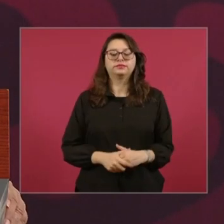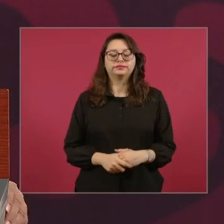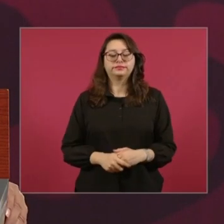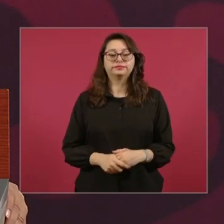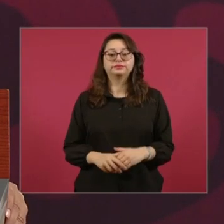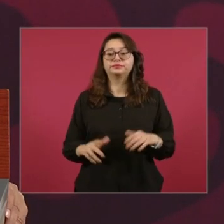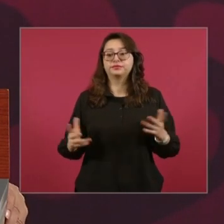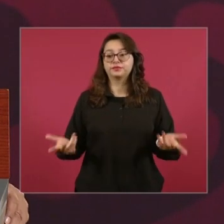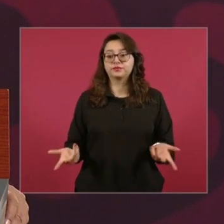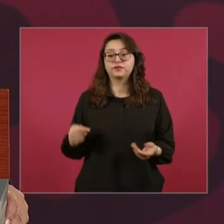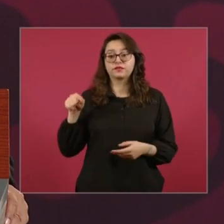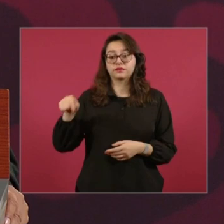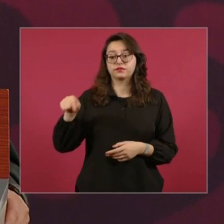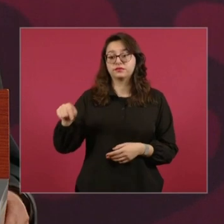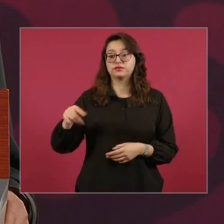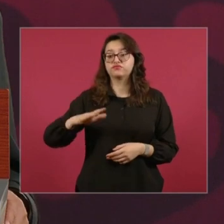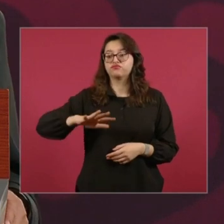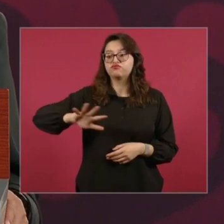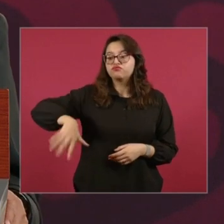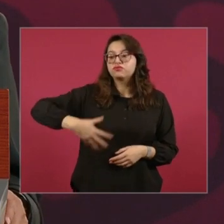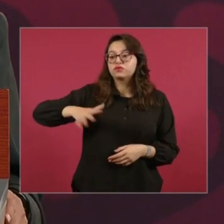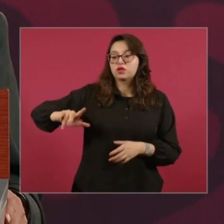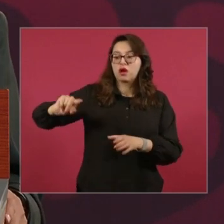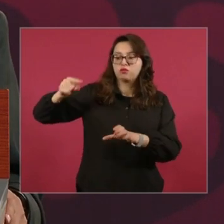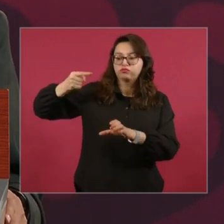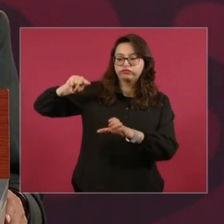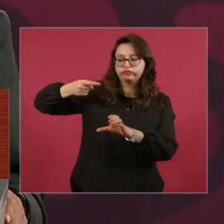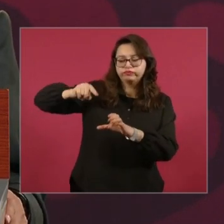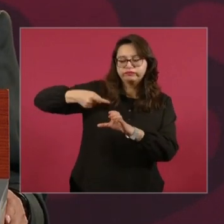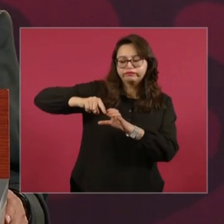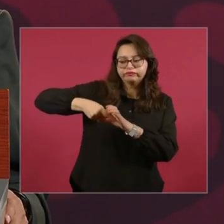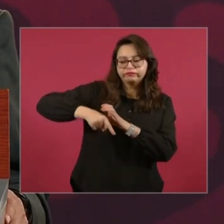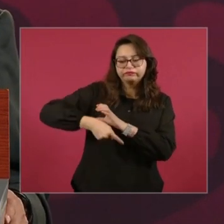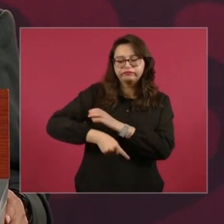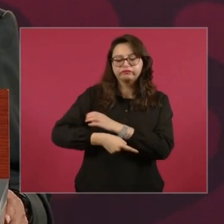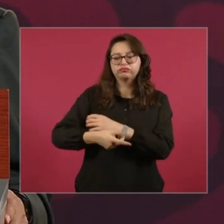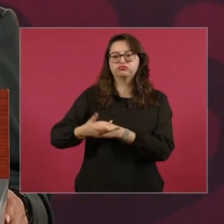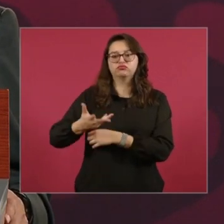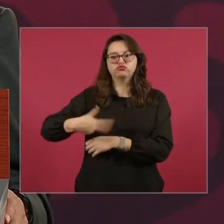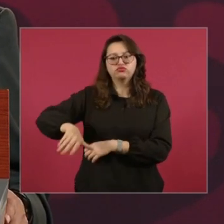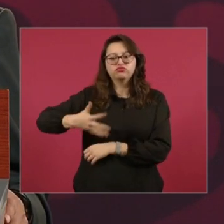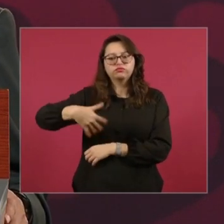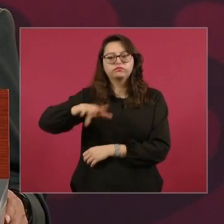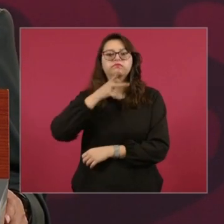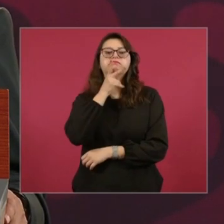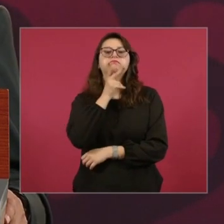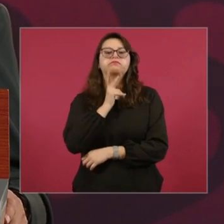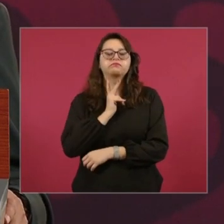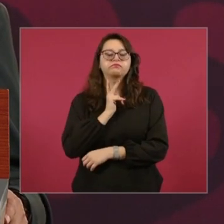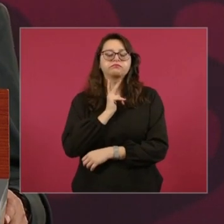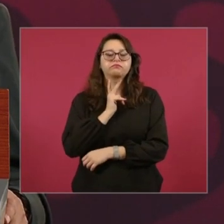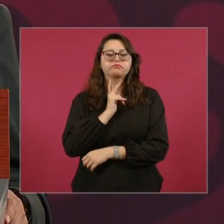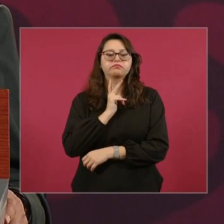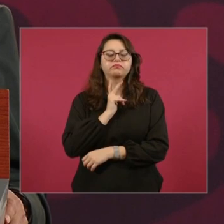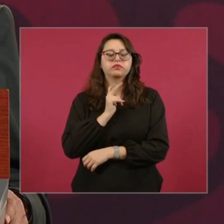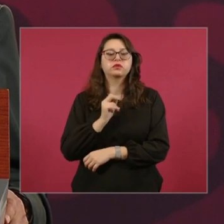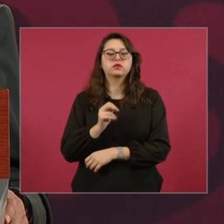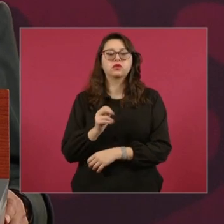trabajos de exploración, de perforación de pozos en aguas